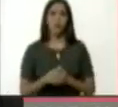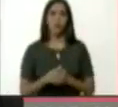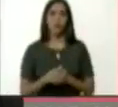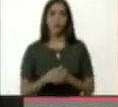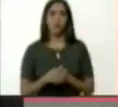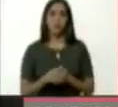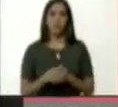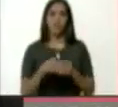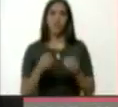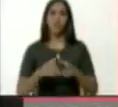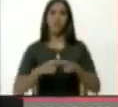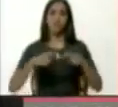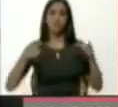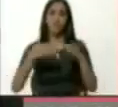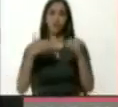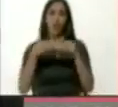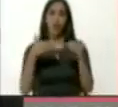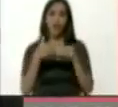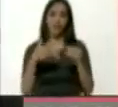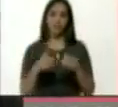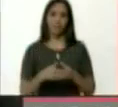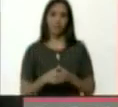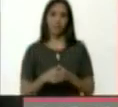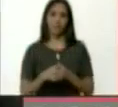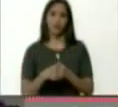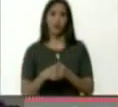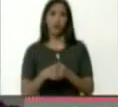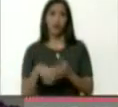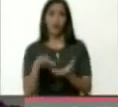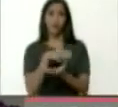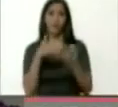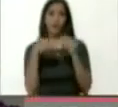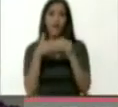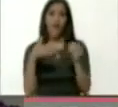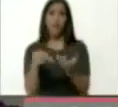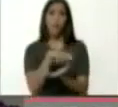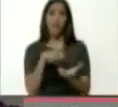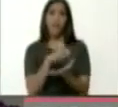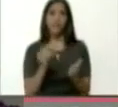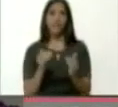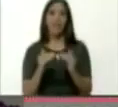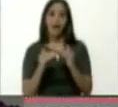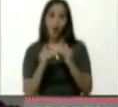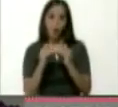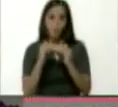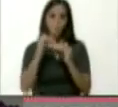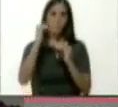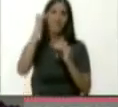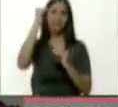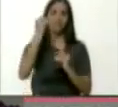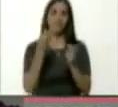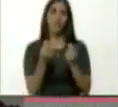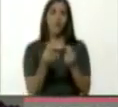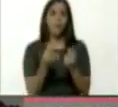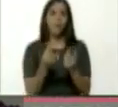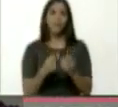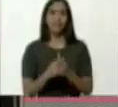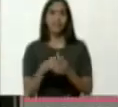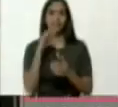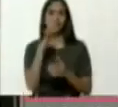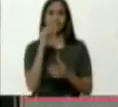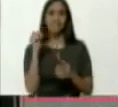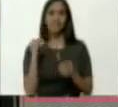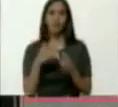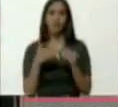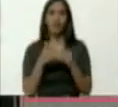dólares. Dolarizado, pero bueno, cosas no, están pasando. No, el problema no es que esté dolarizado, el problema es que aumenta, o sea, los precios, una cosa cuesta $500 y ellos lo